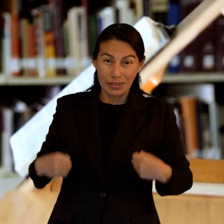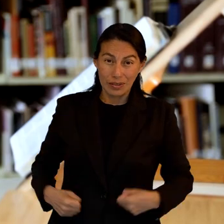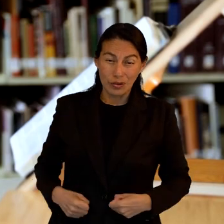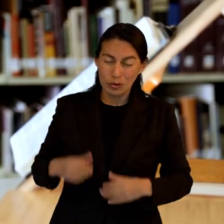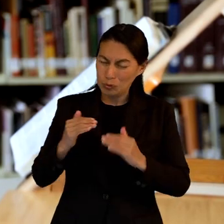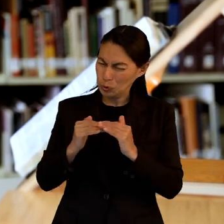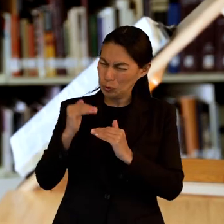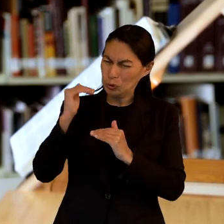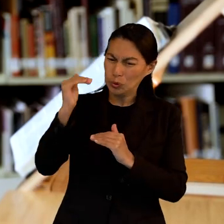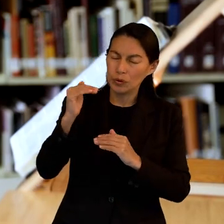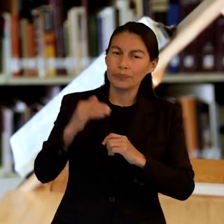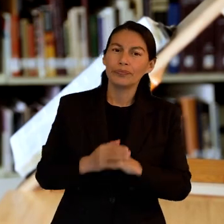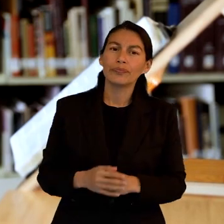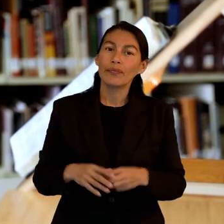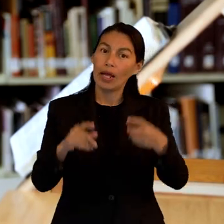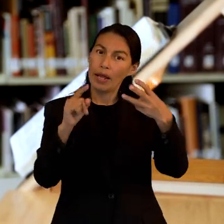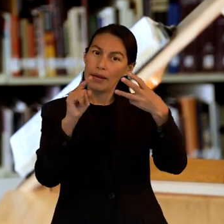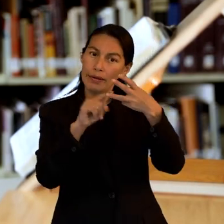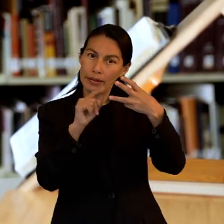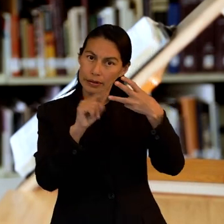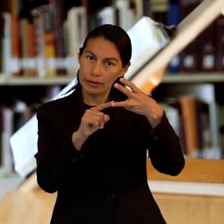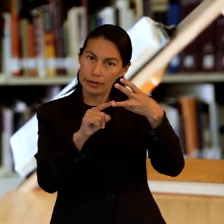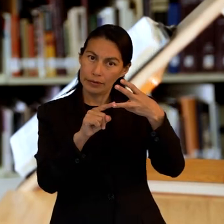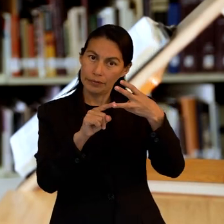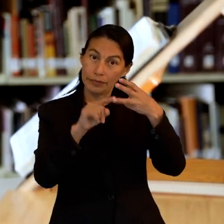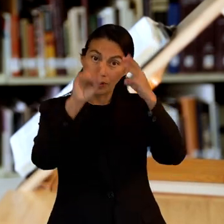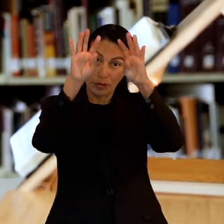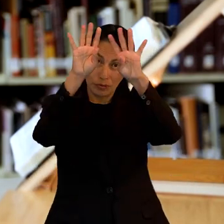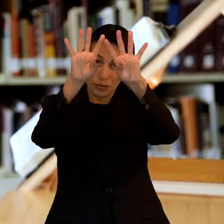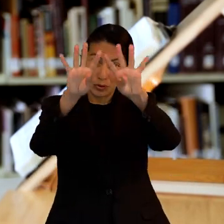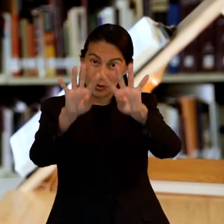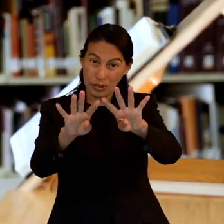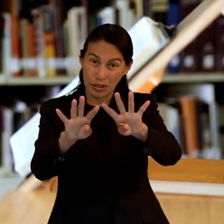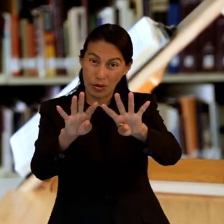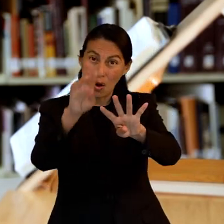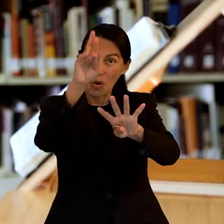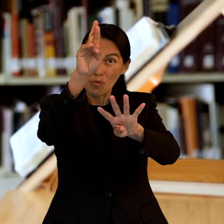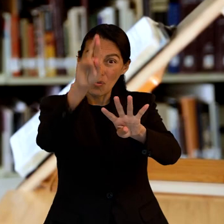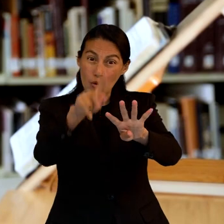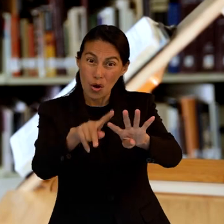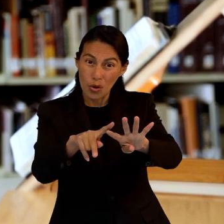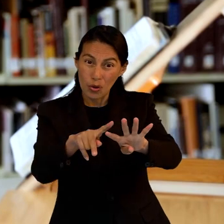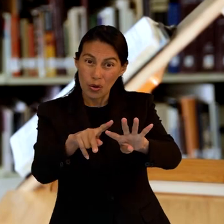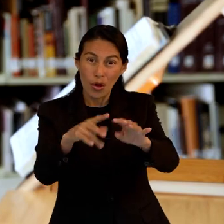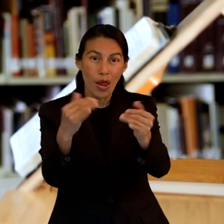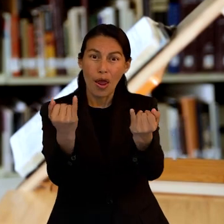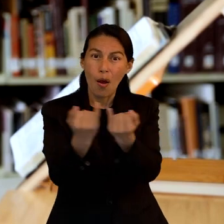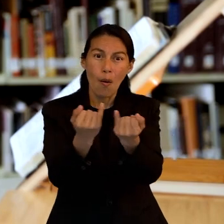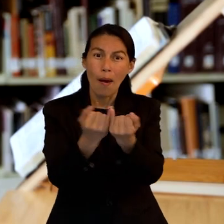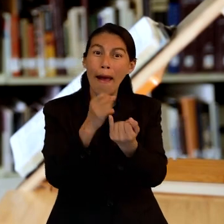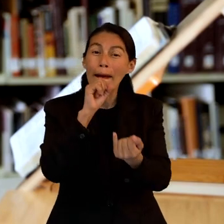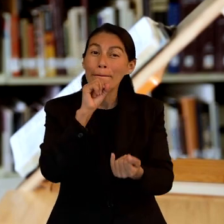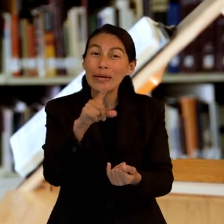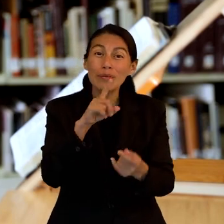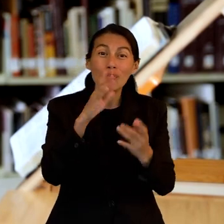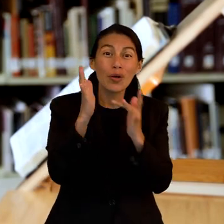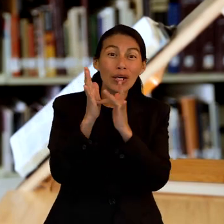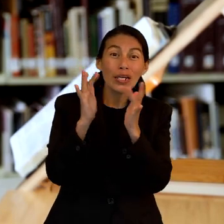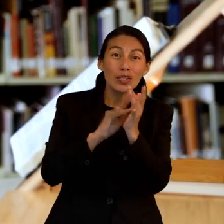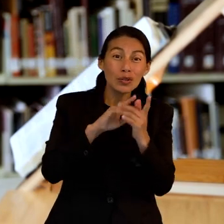3 el velo fue arrancado cuando jesús fue rasgado roto inmolado